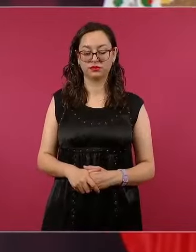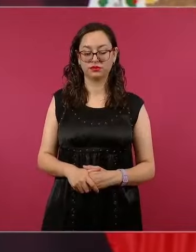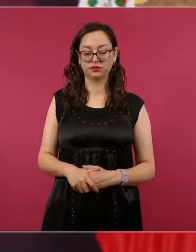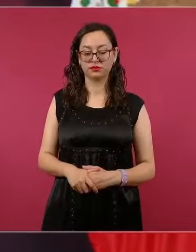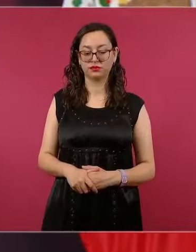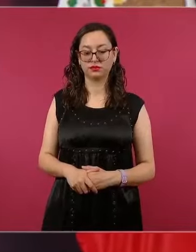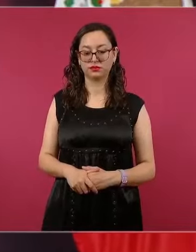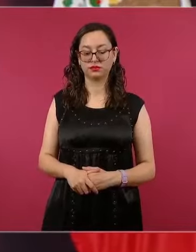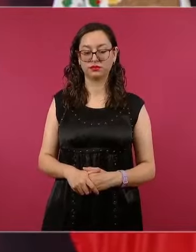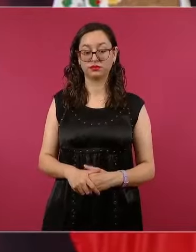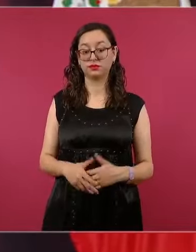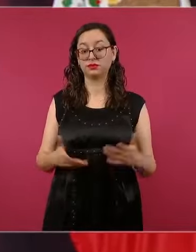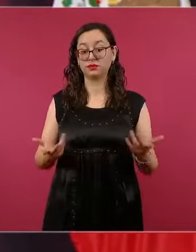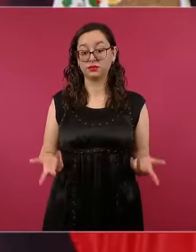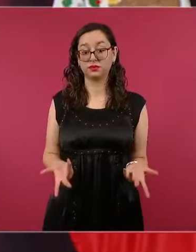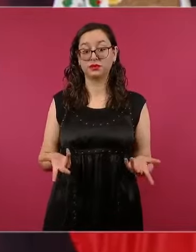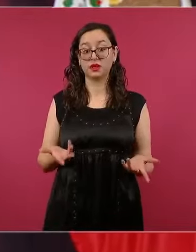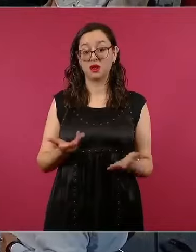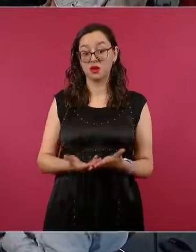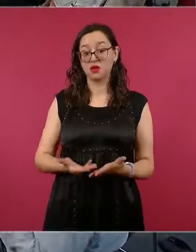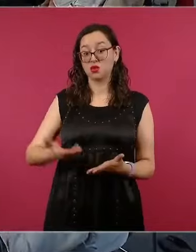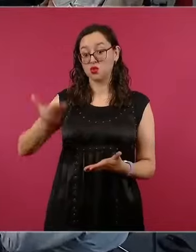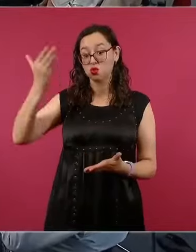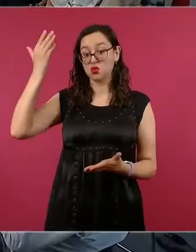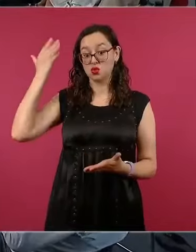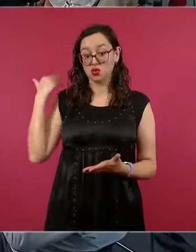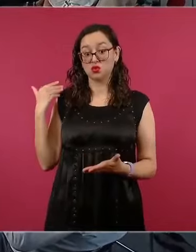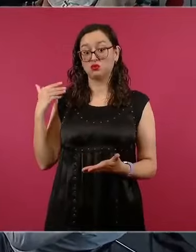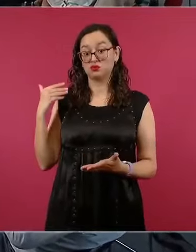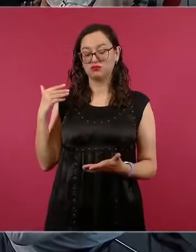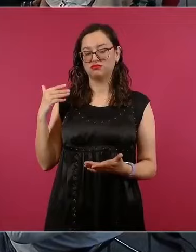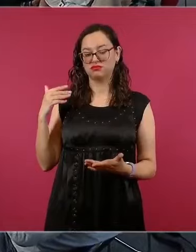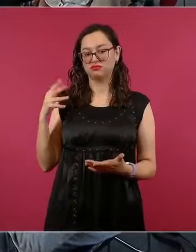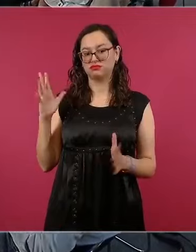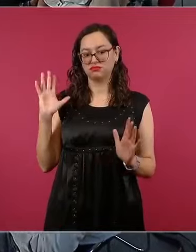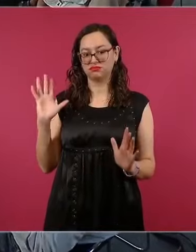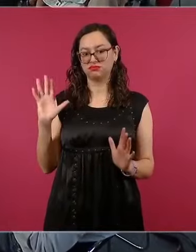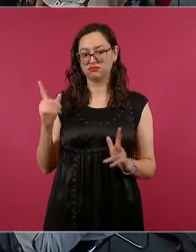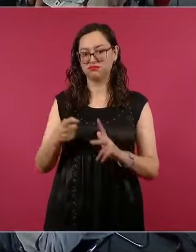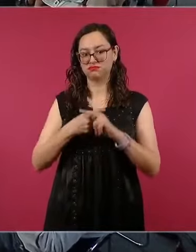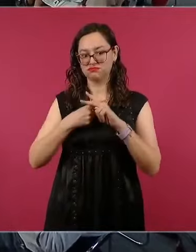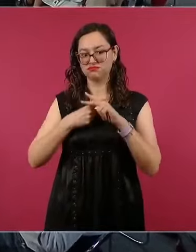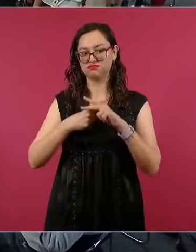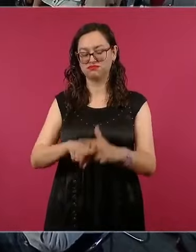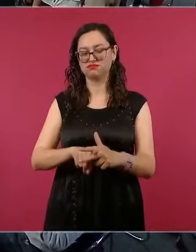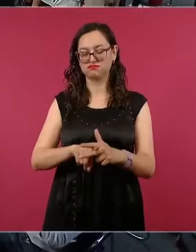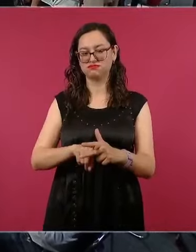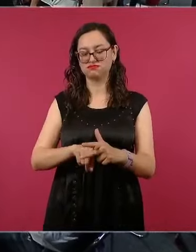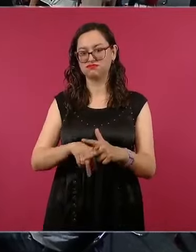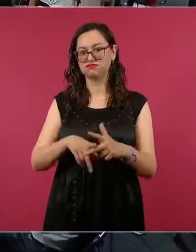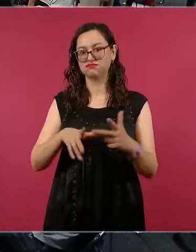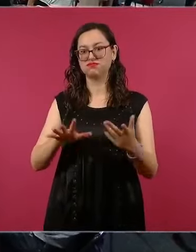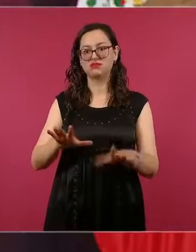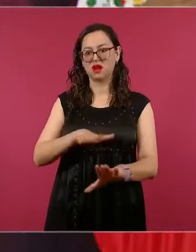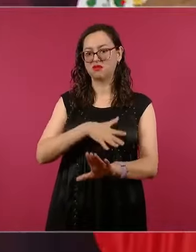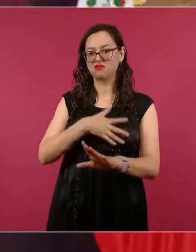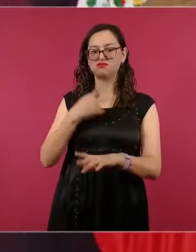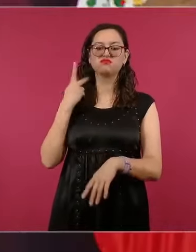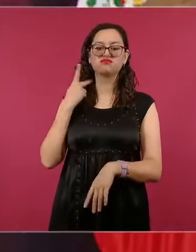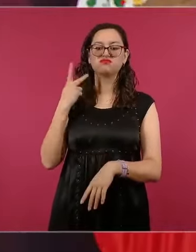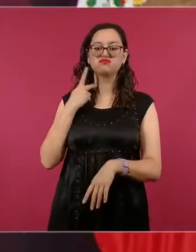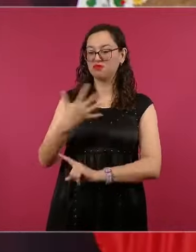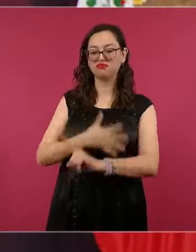desde hace mucho tiempo están aplicando una política que no corresponde a